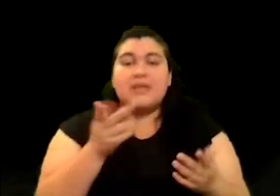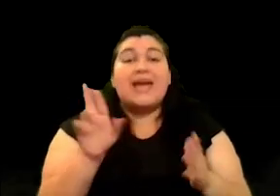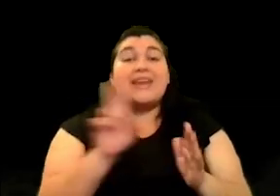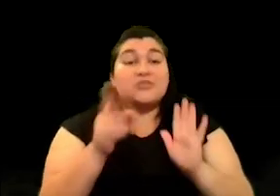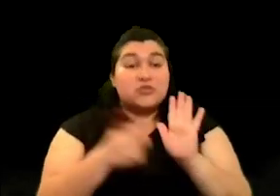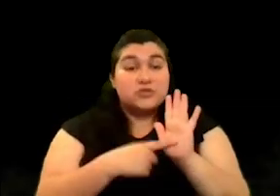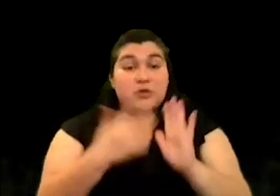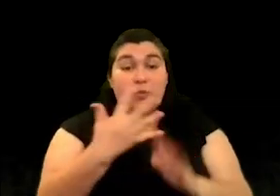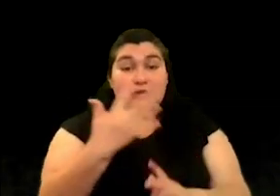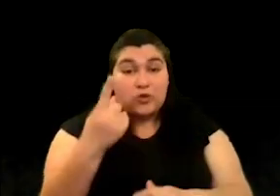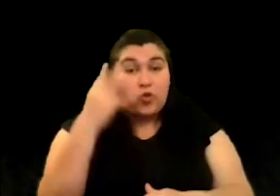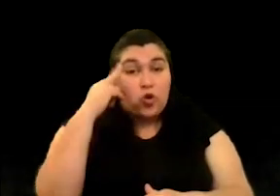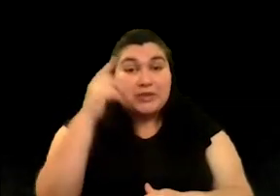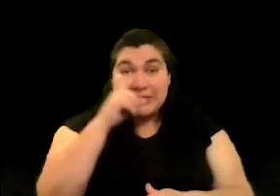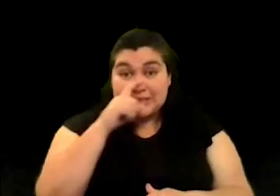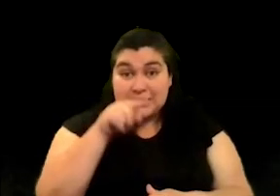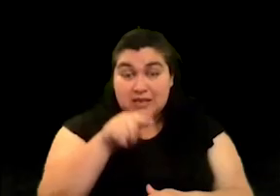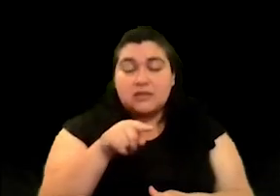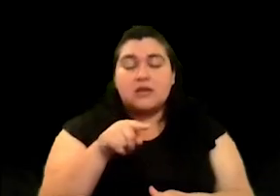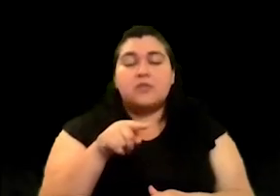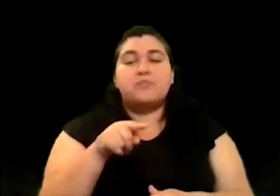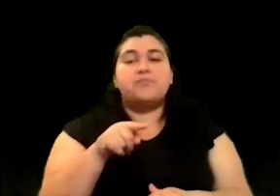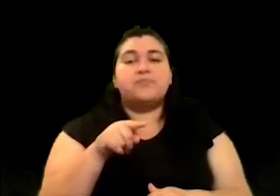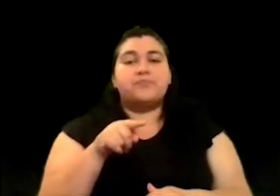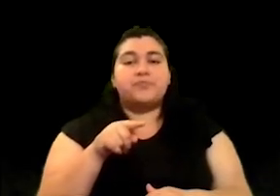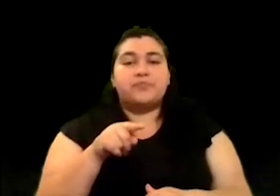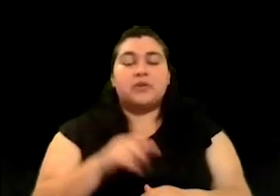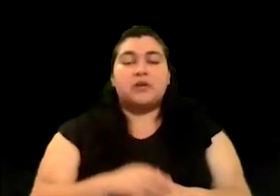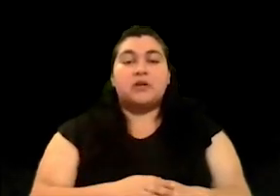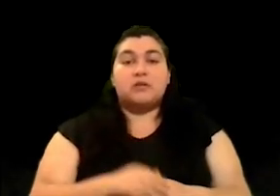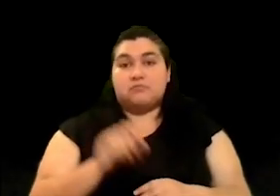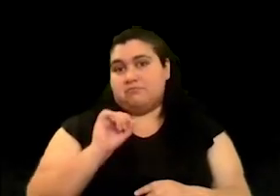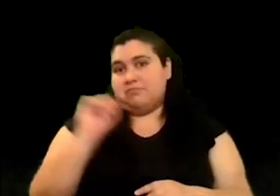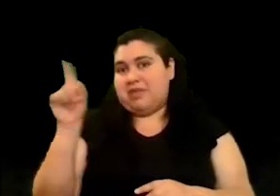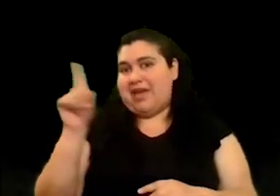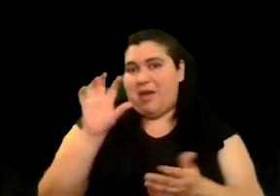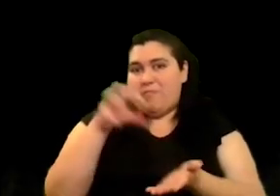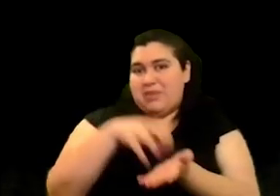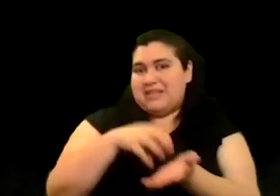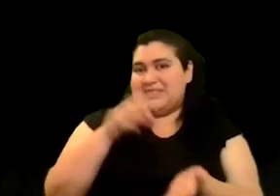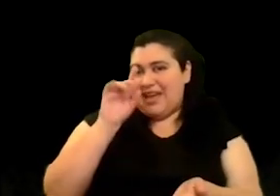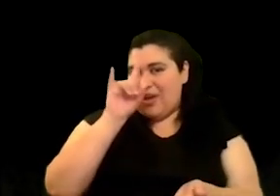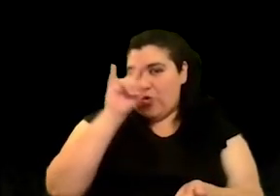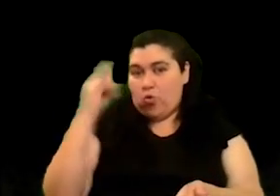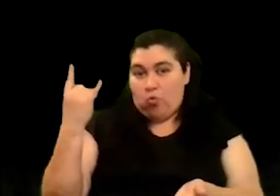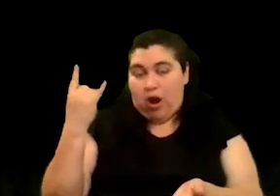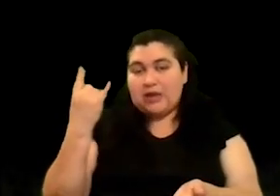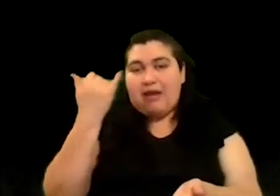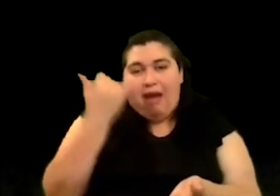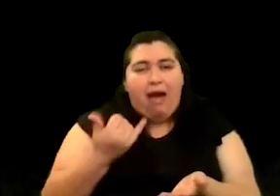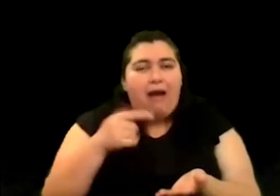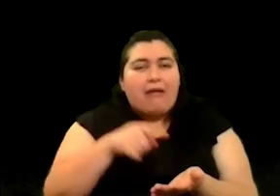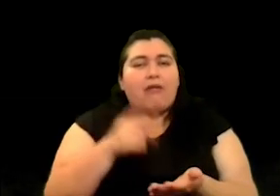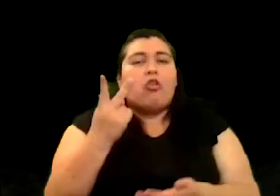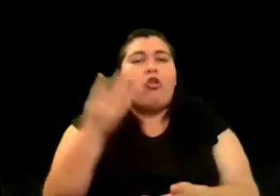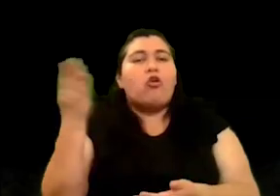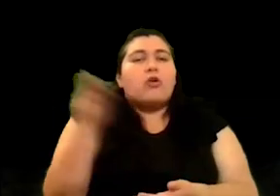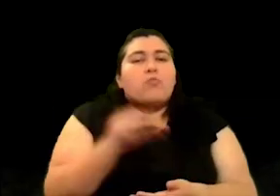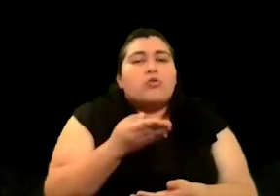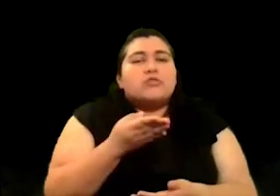de 97 del Uruguay establece un mecanismo de renta ficta, 2% de impuesto a la renta del